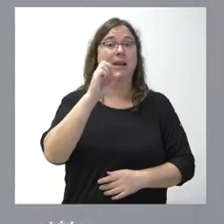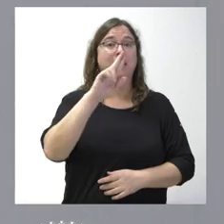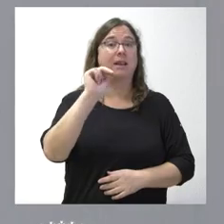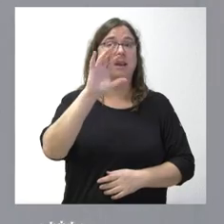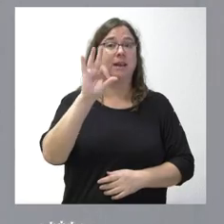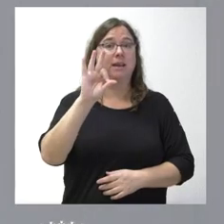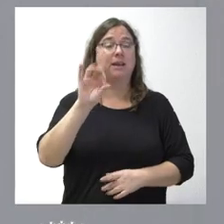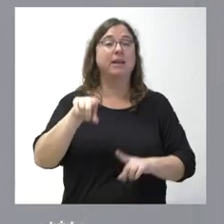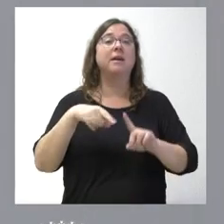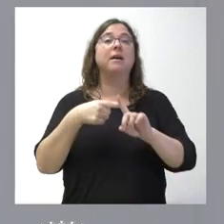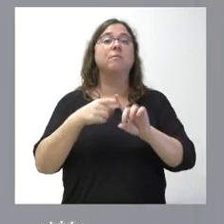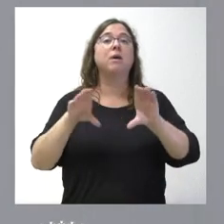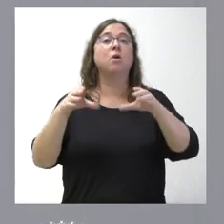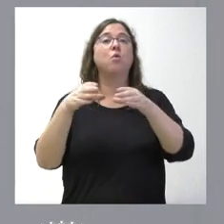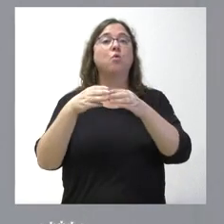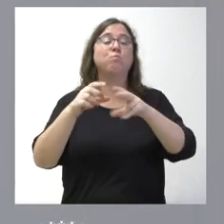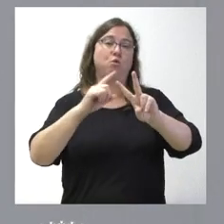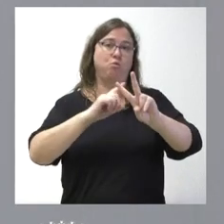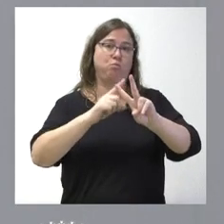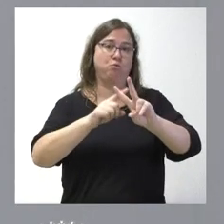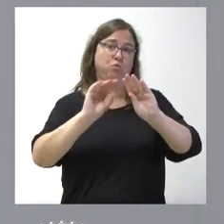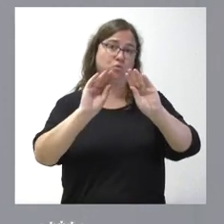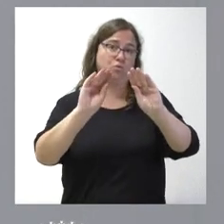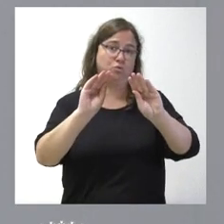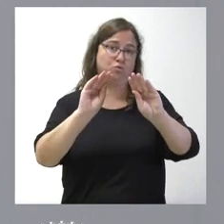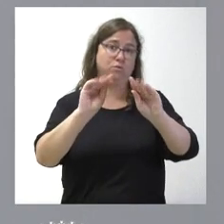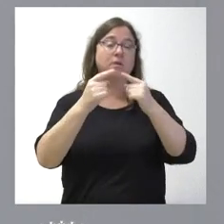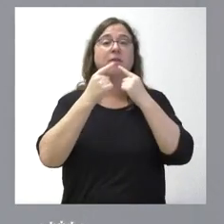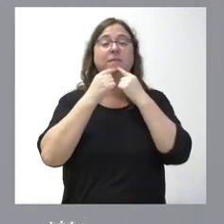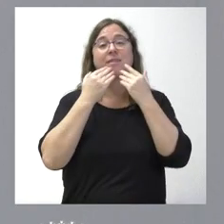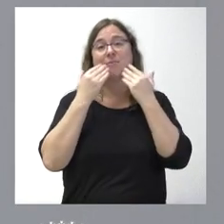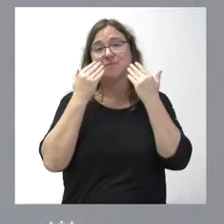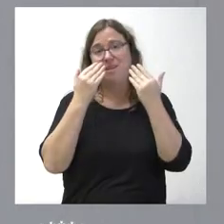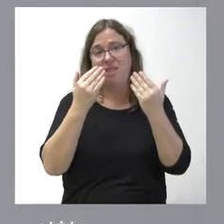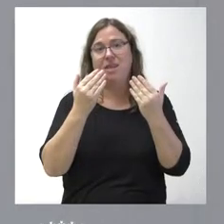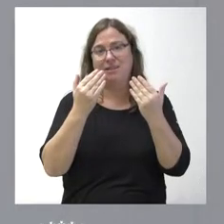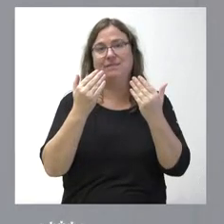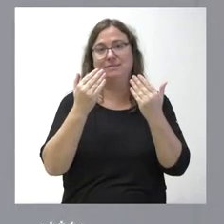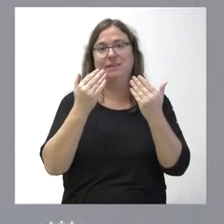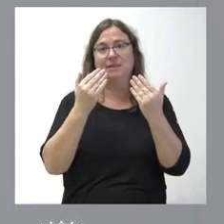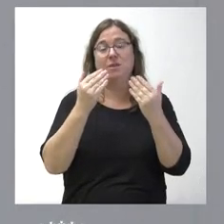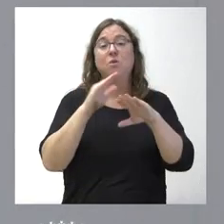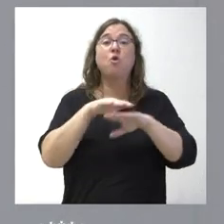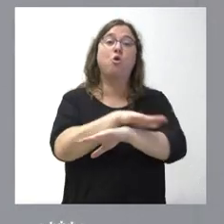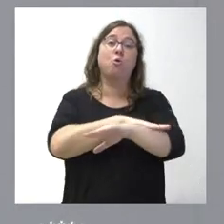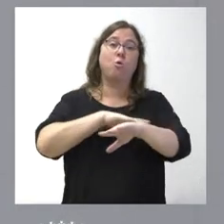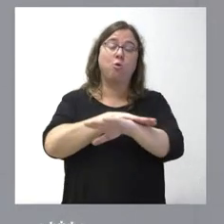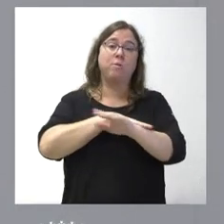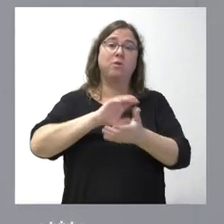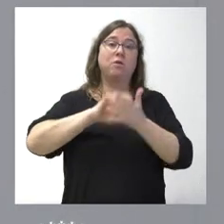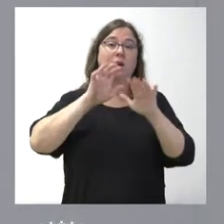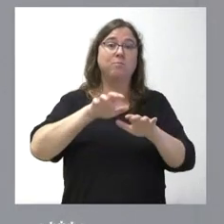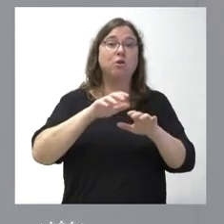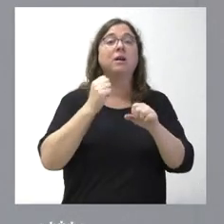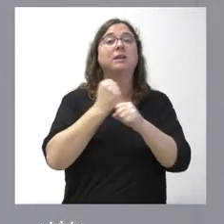a su grupo parlamentario parlamentario vox el agradecimiento del gobierno de Castilla y león por el